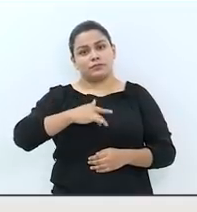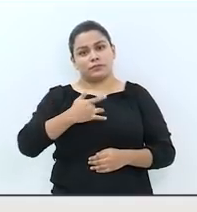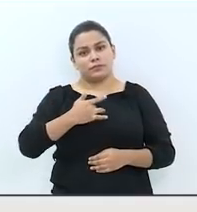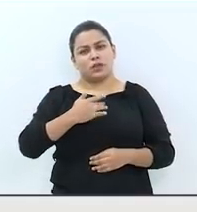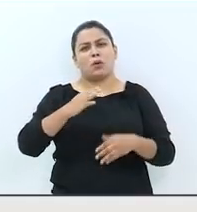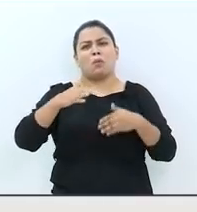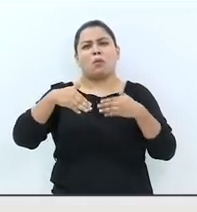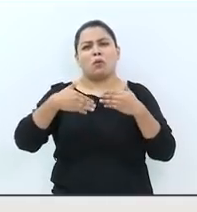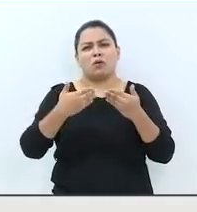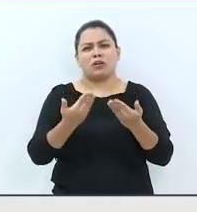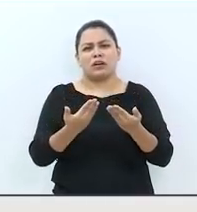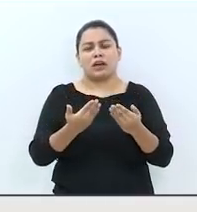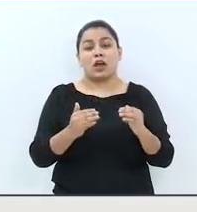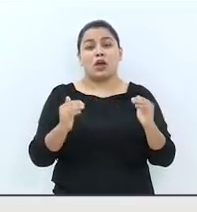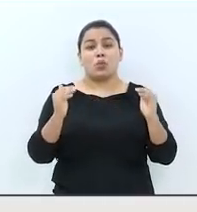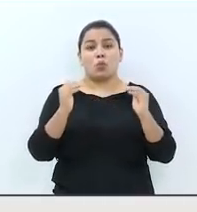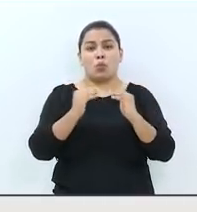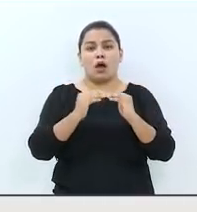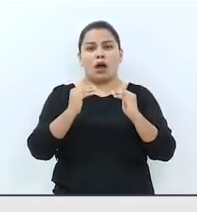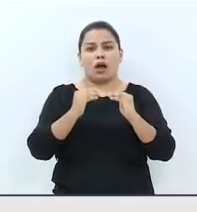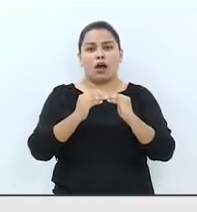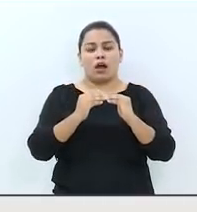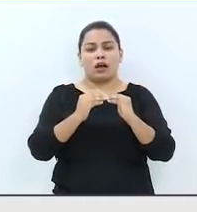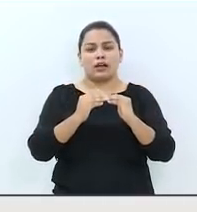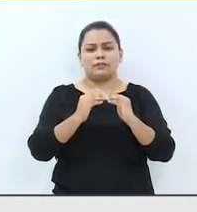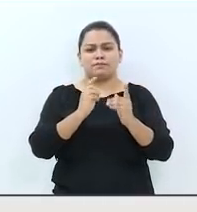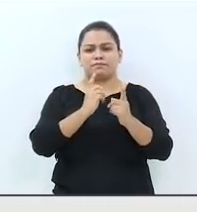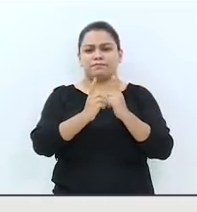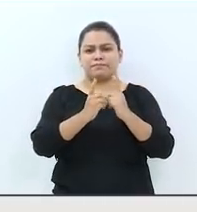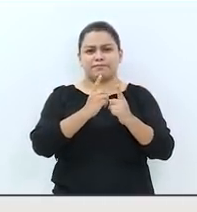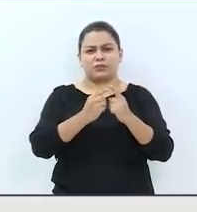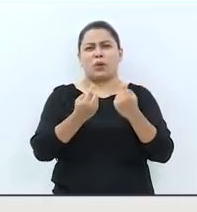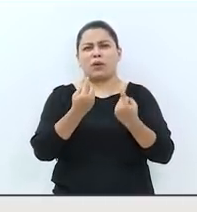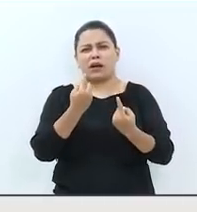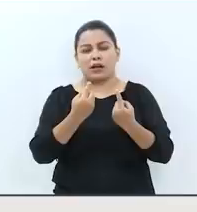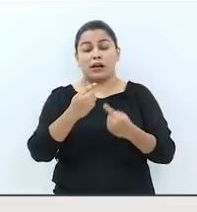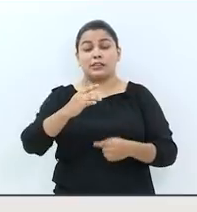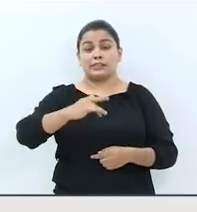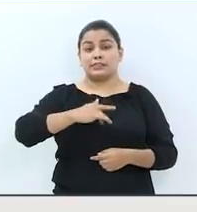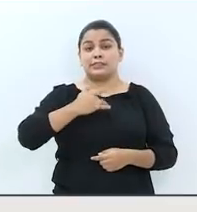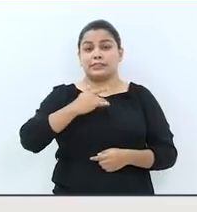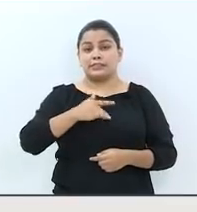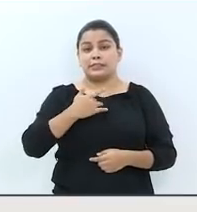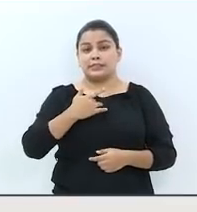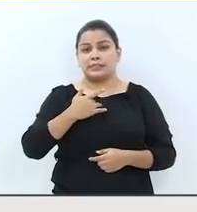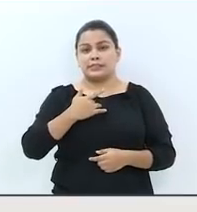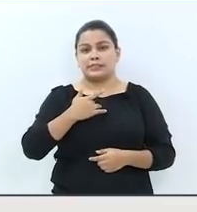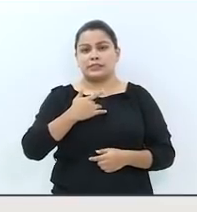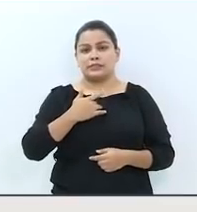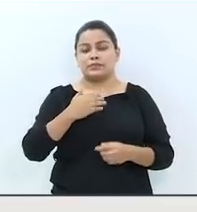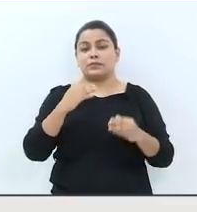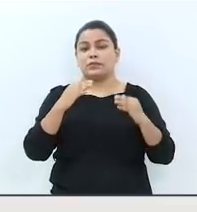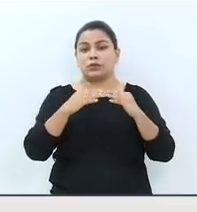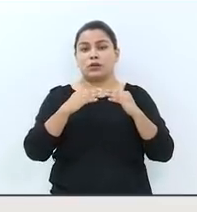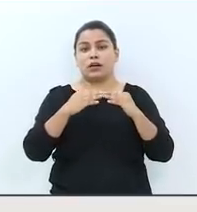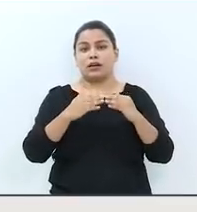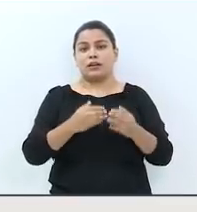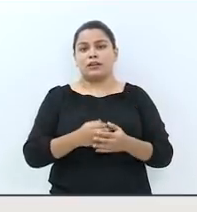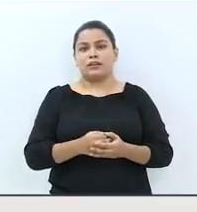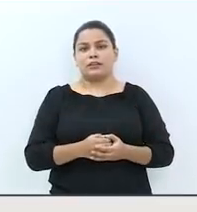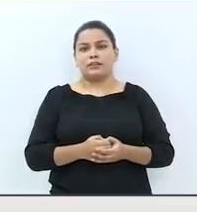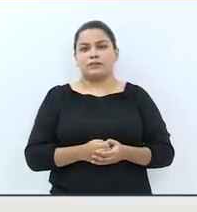la generación de ambientes seguros y positivos está relacionado con el sentir y traigo a colación